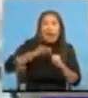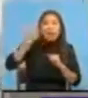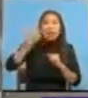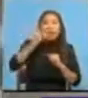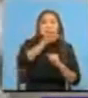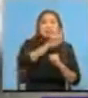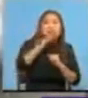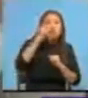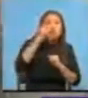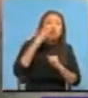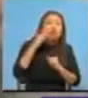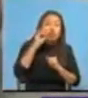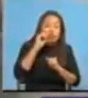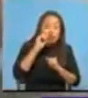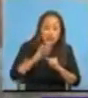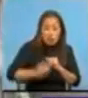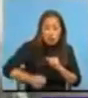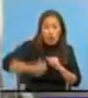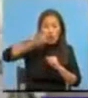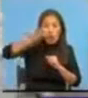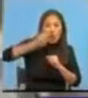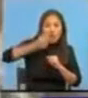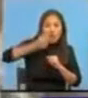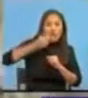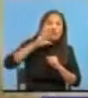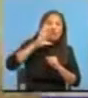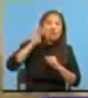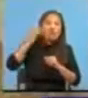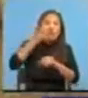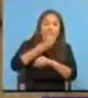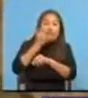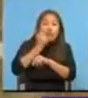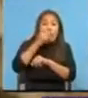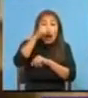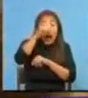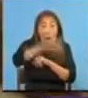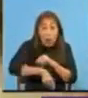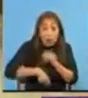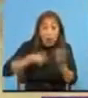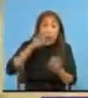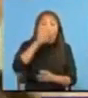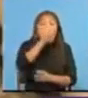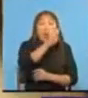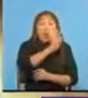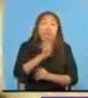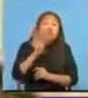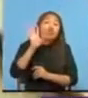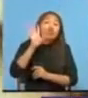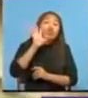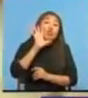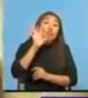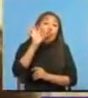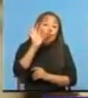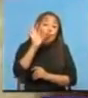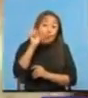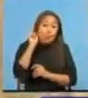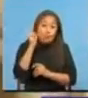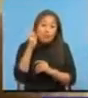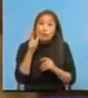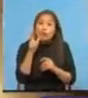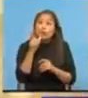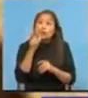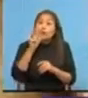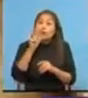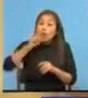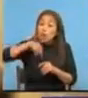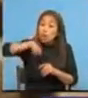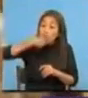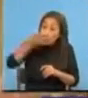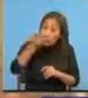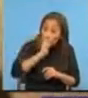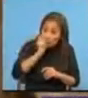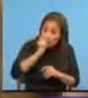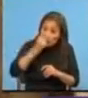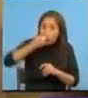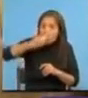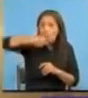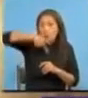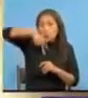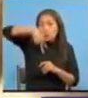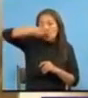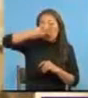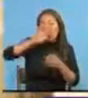una bolsa de 50 kilos, ahora cuesta 450 pesos y es muy probable que el próximo mes llegue a un